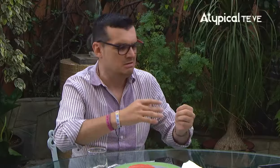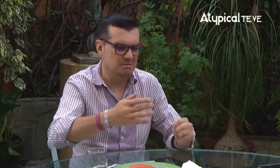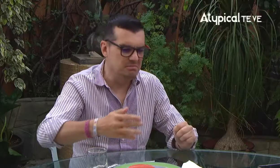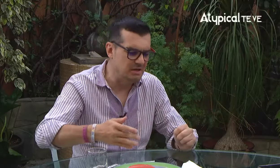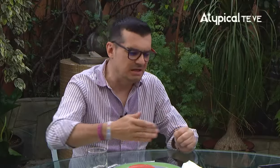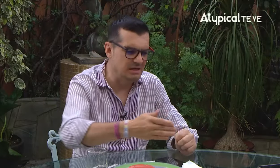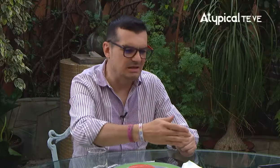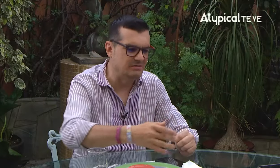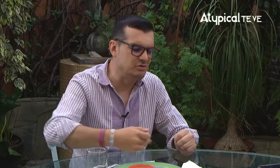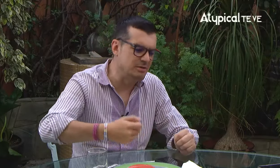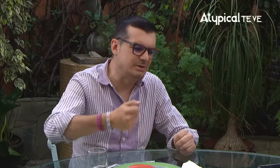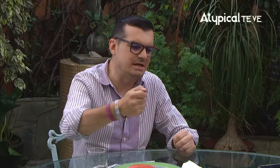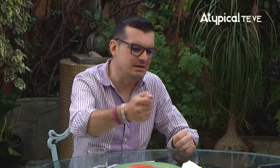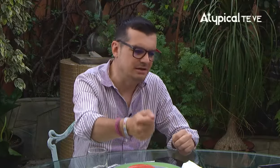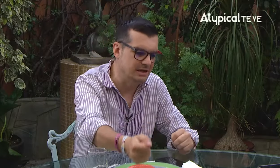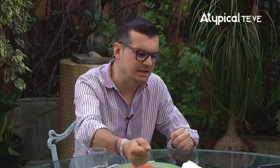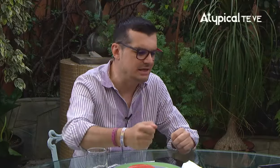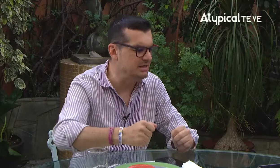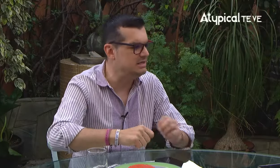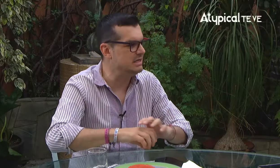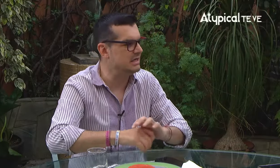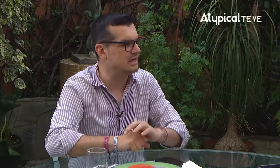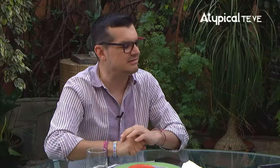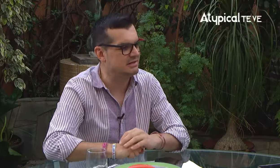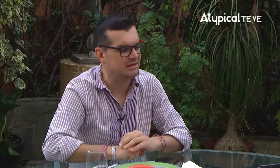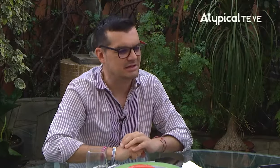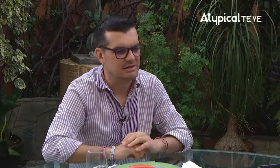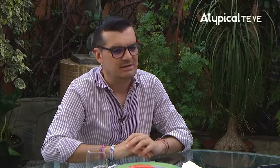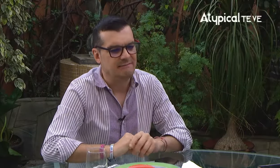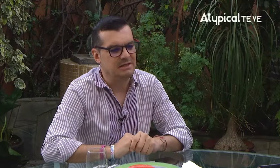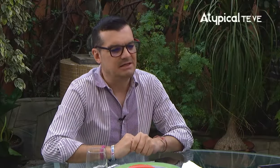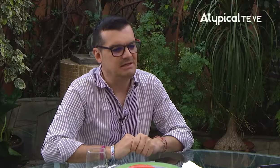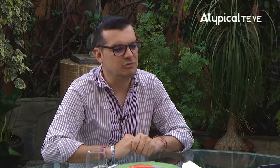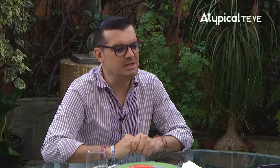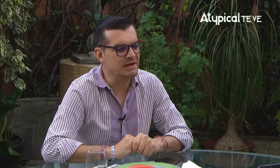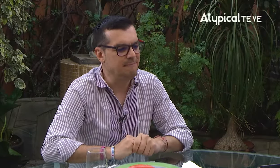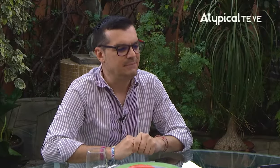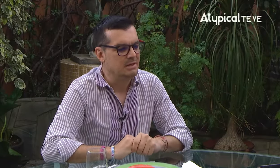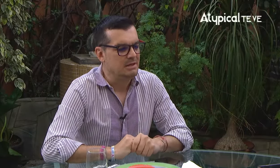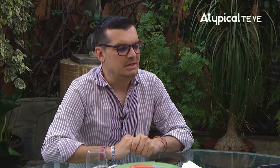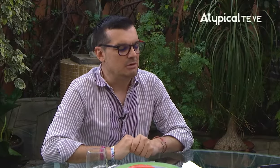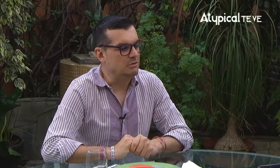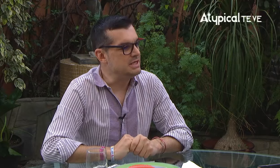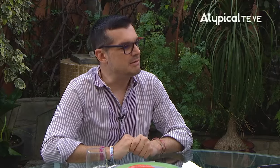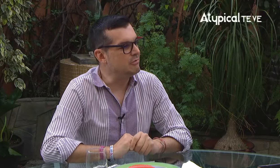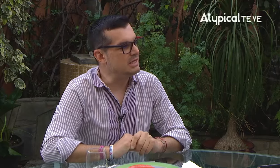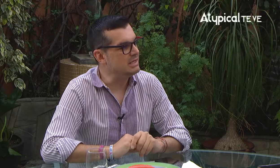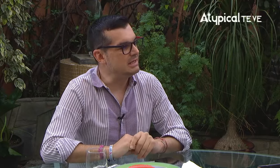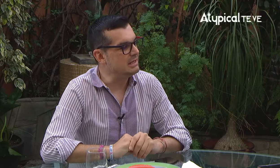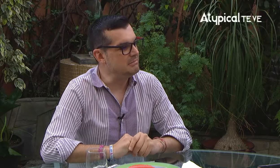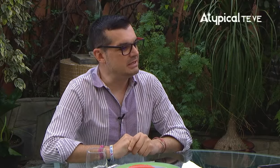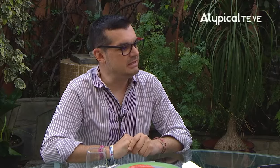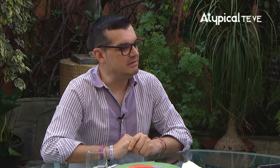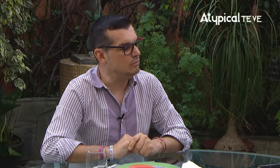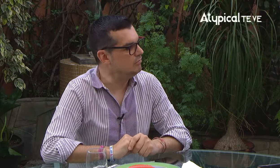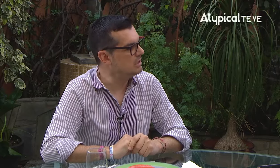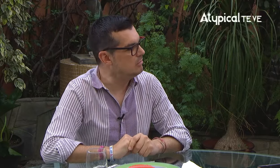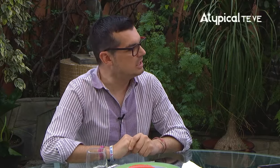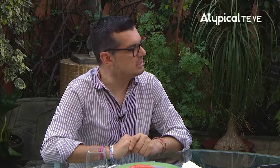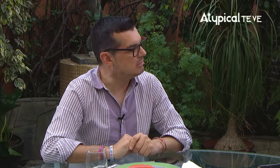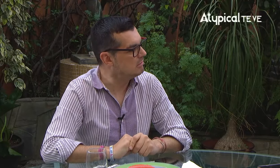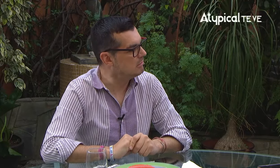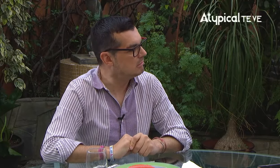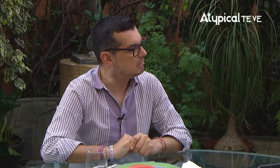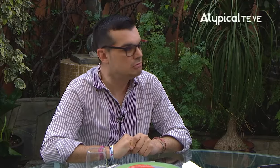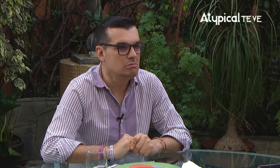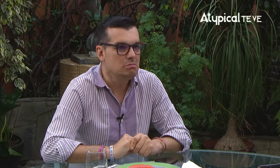no? La señora va y deja a la niña en la casa de su amiga, y cuando llega por ella, la amiga le dice, no, pues aquí